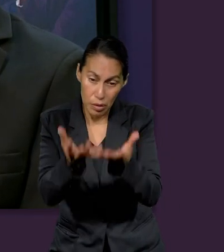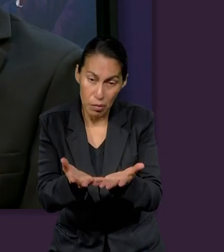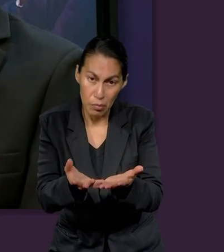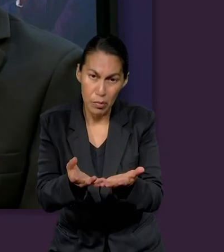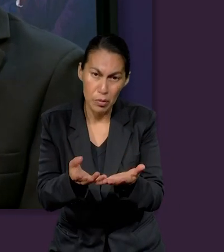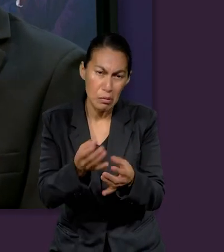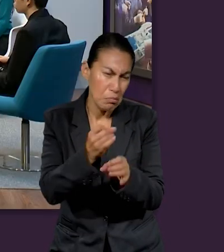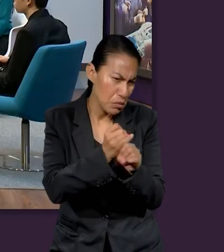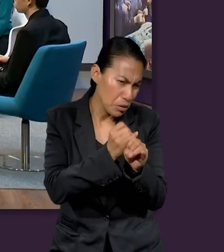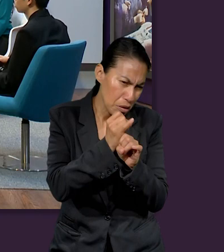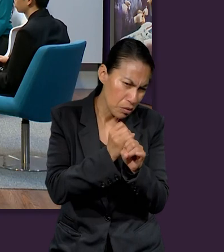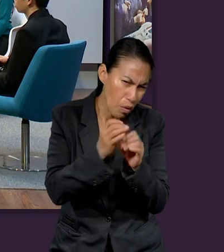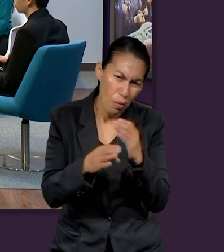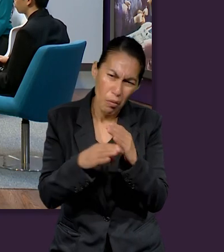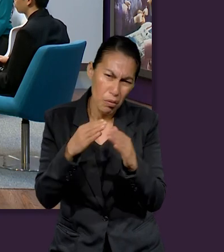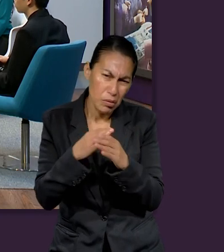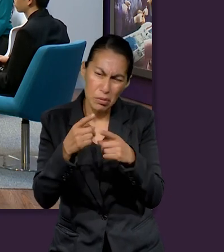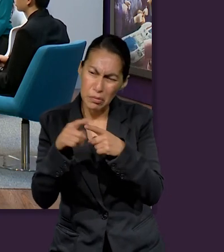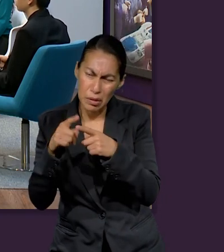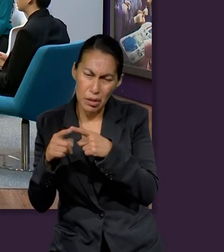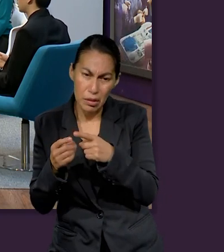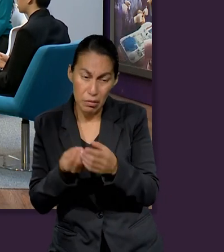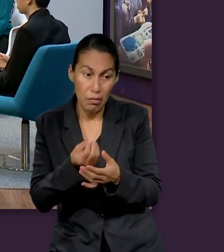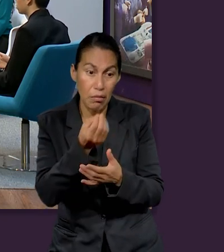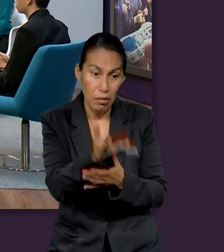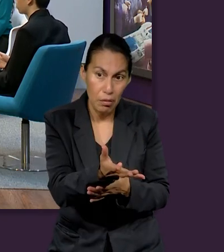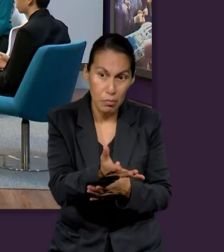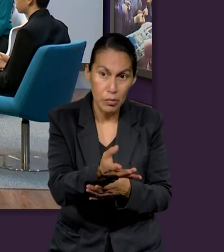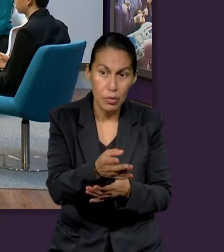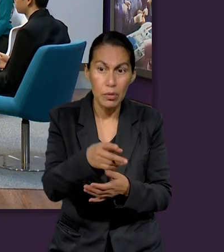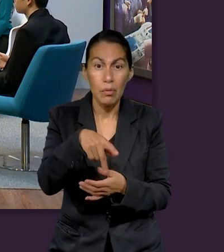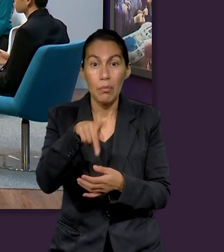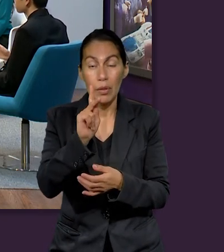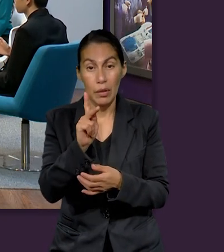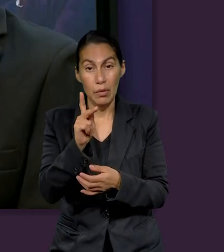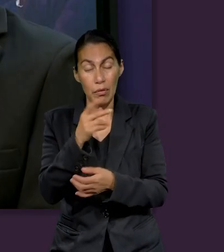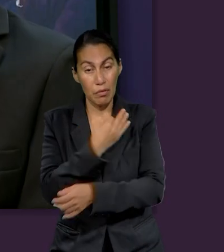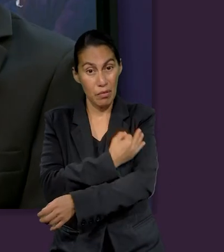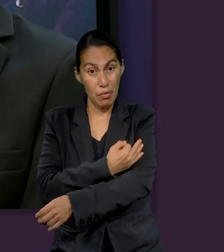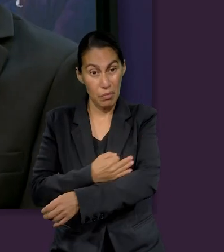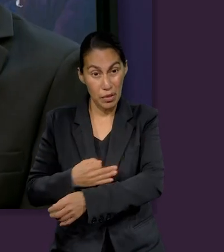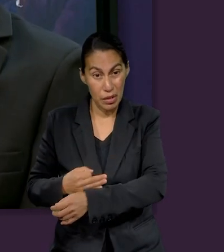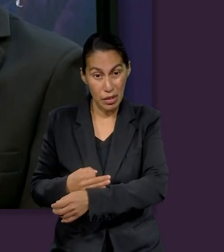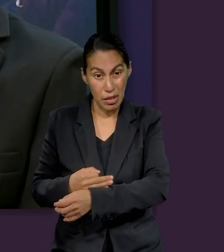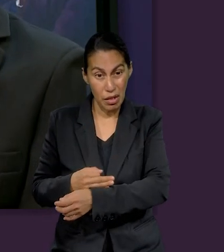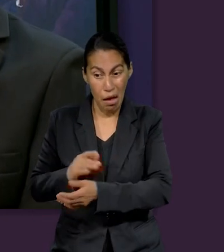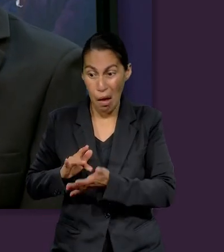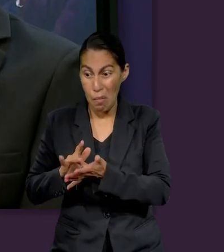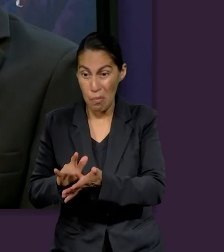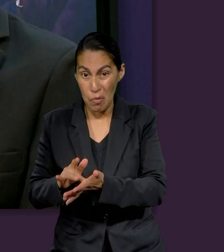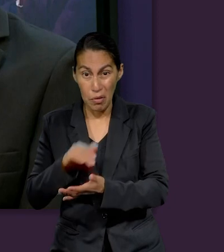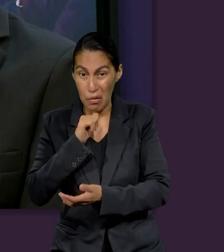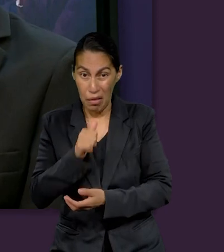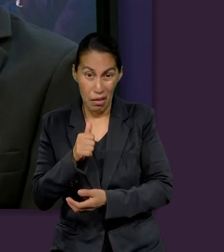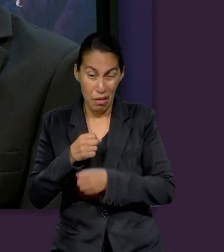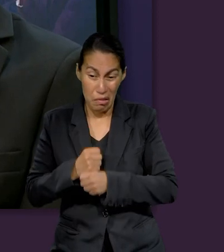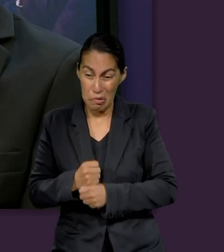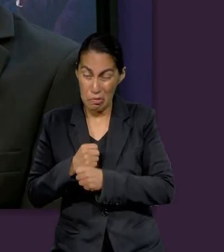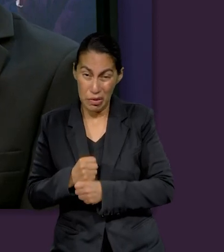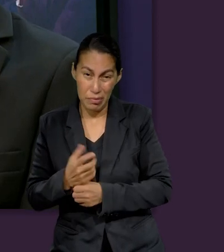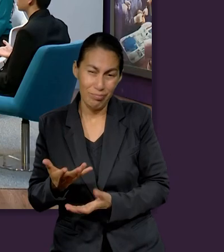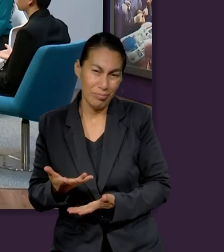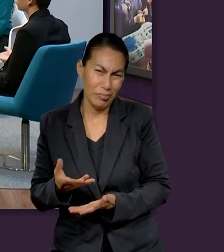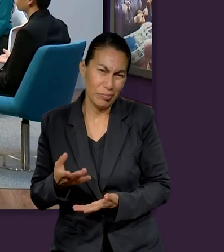con alguna organización o para una investigación o algo así pero la familia está destrozada y pues